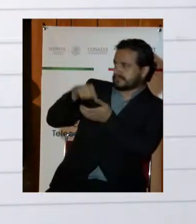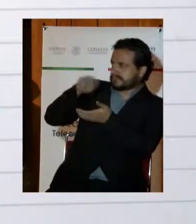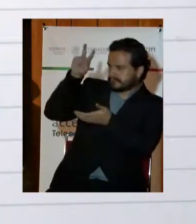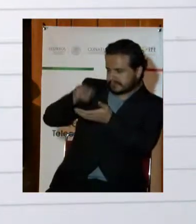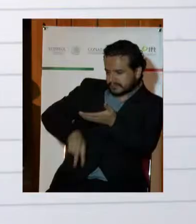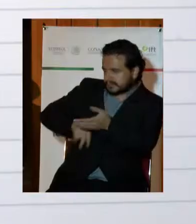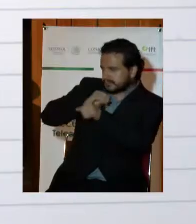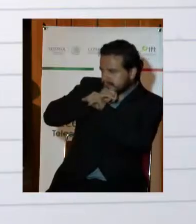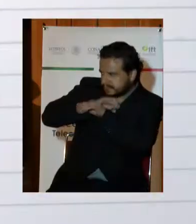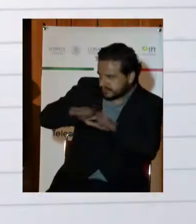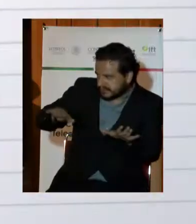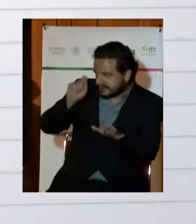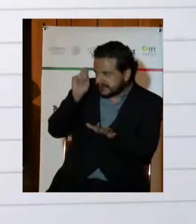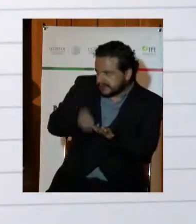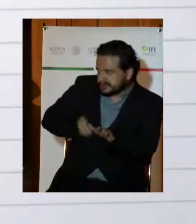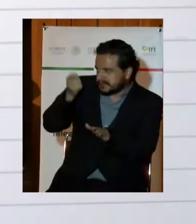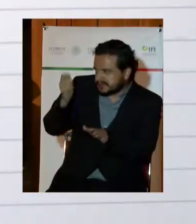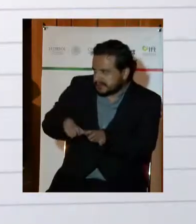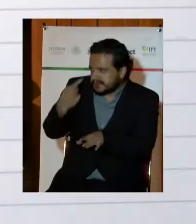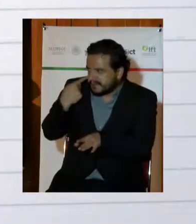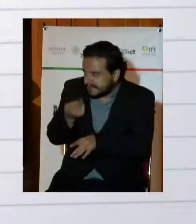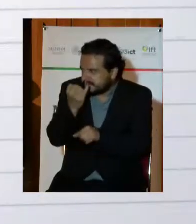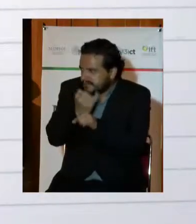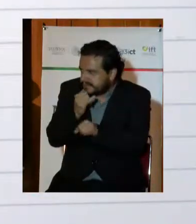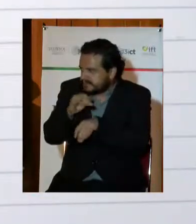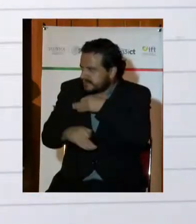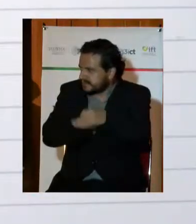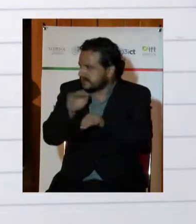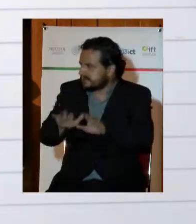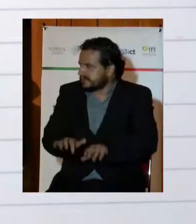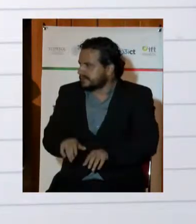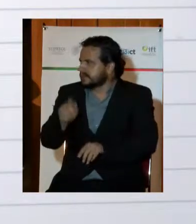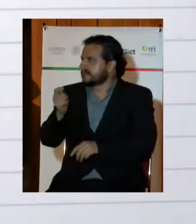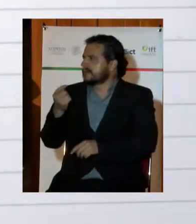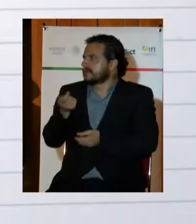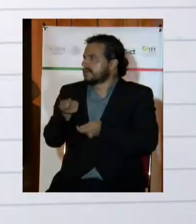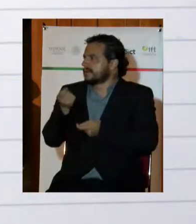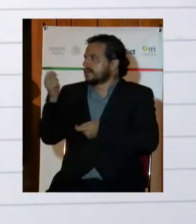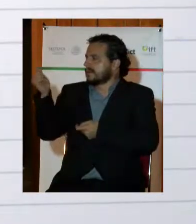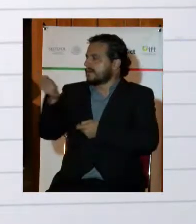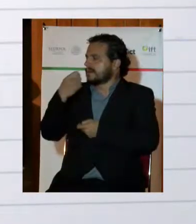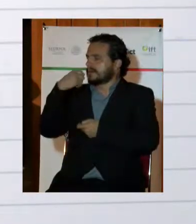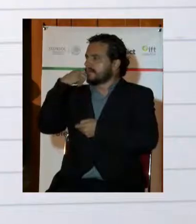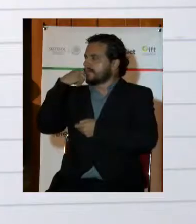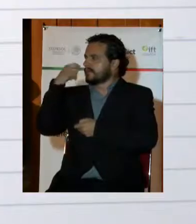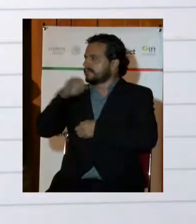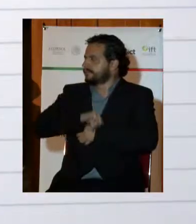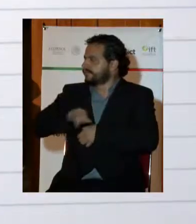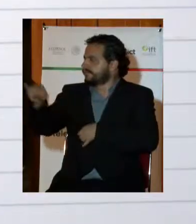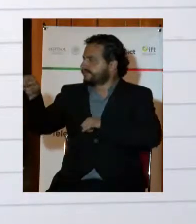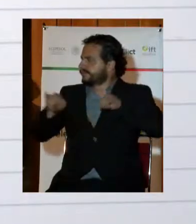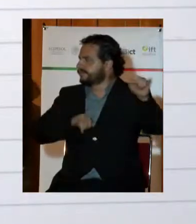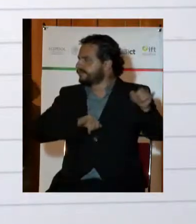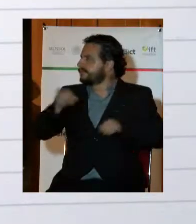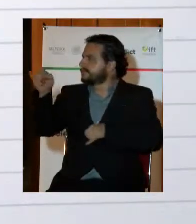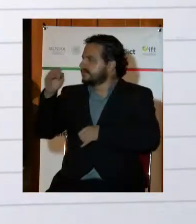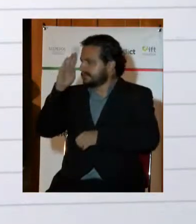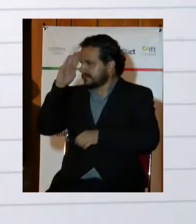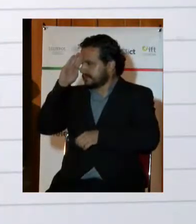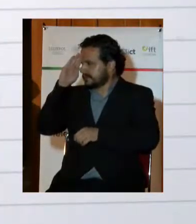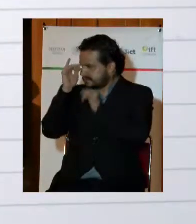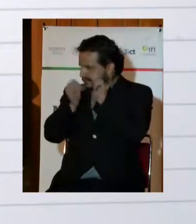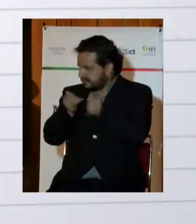de contratación o no. Entonces, eso es lo que nos da la tecnología. Entonces, ya no hay que pensar para unos o para otros, sino que hay que pensar la que